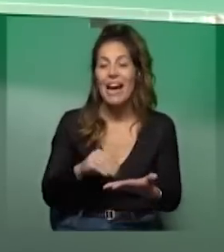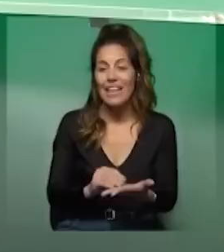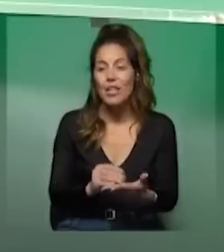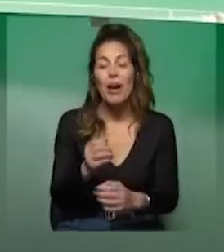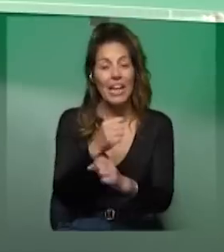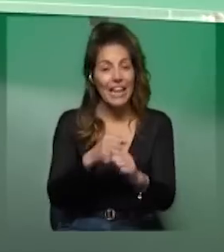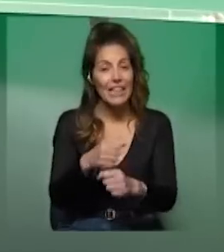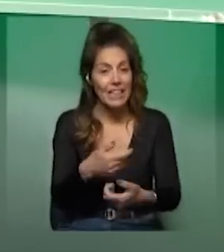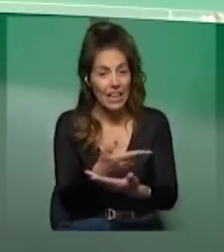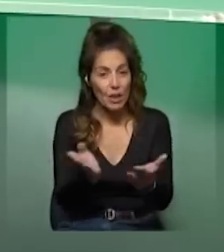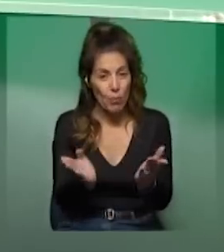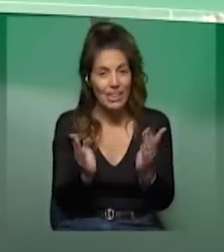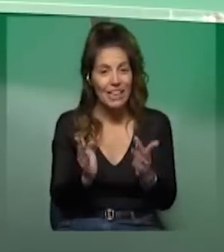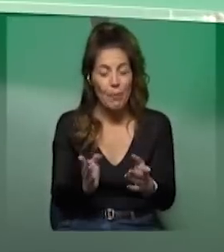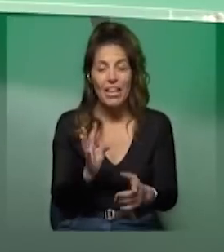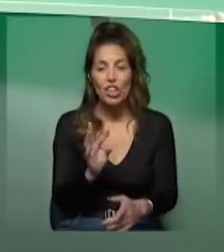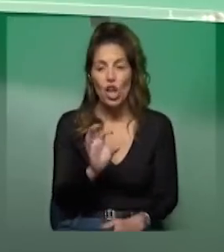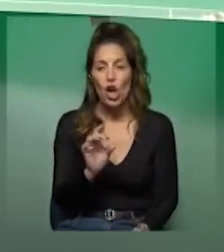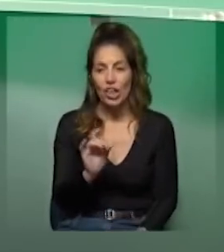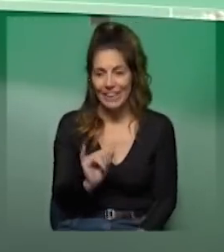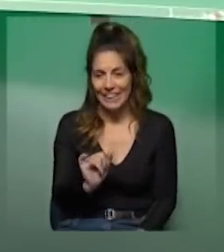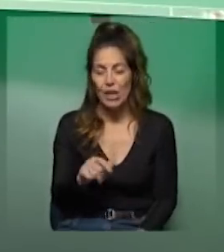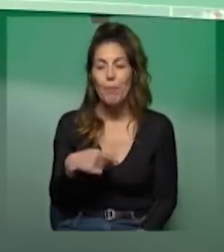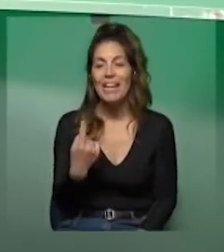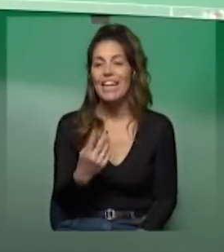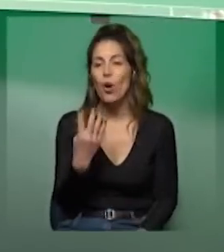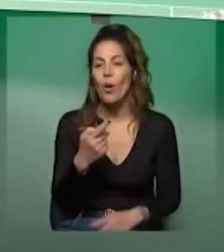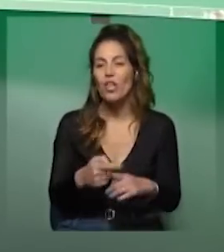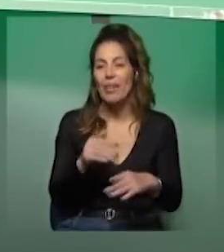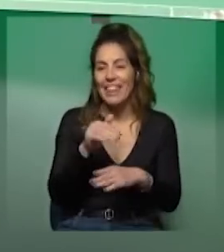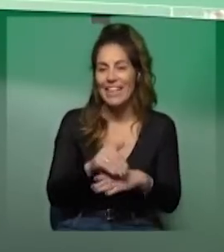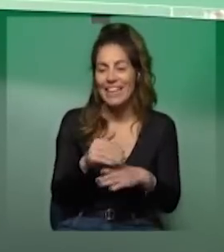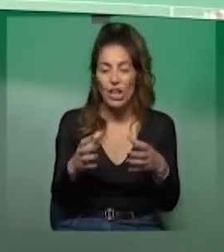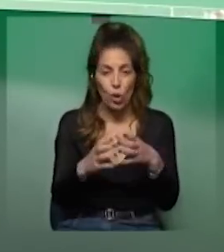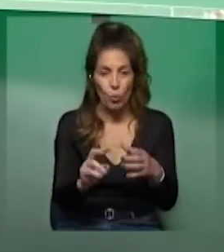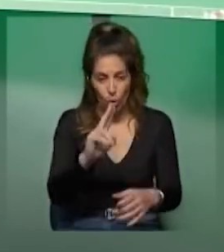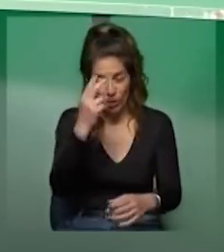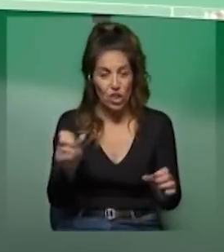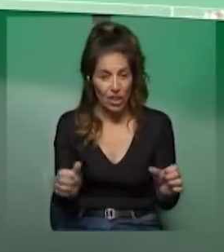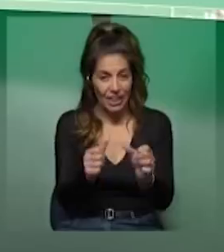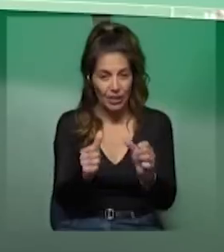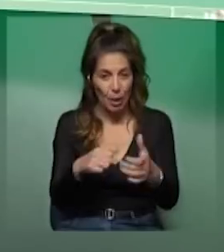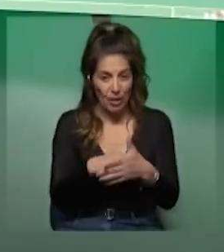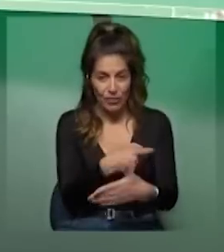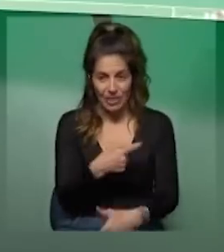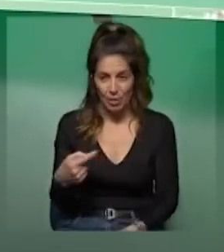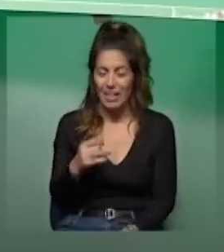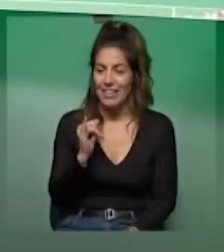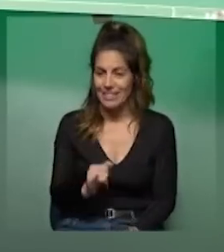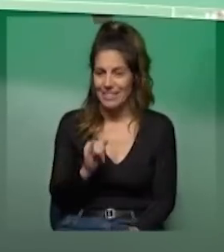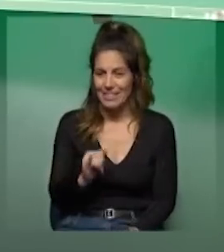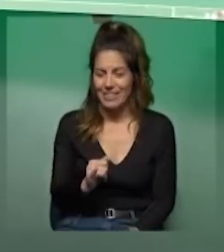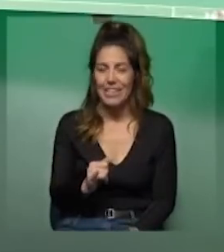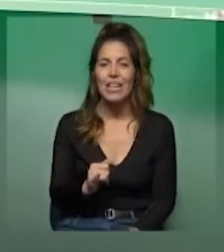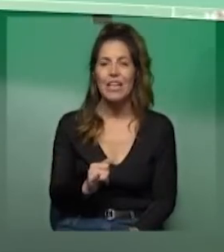ingeniería de muestra va a estar retrosi vengaran mañana a las 4:30 de la tarde la banda uruguaya Pero hay otras actividades para este fin de semana verdad es verdad josema porque